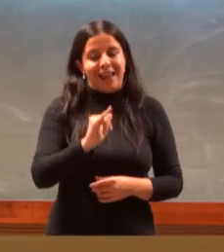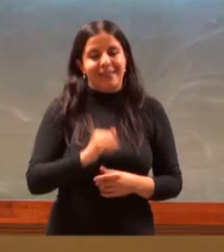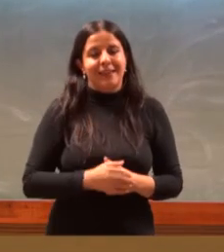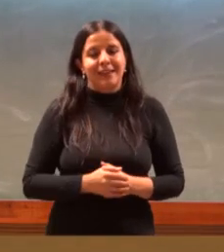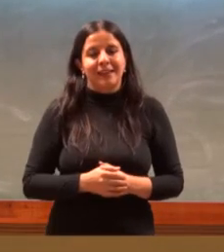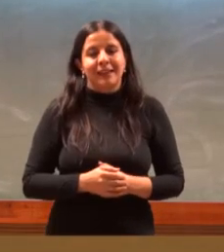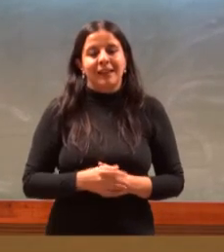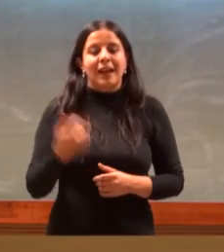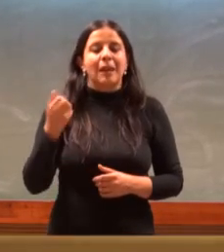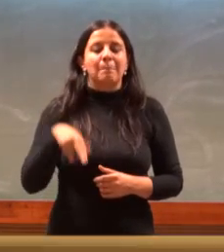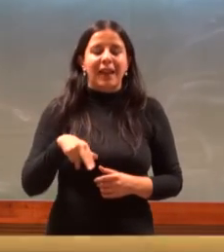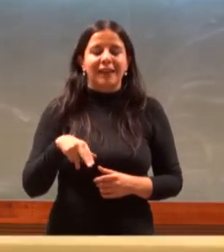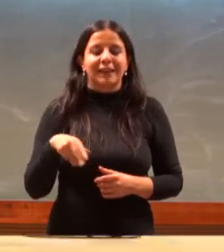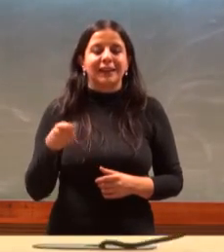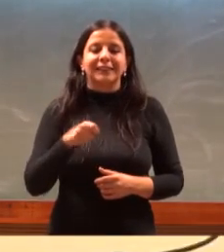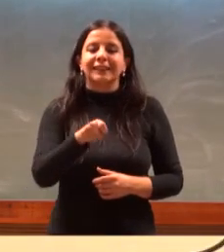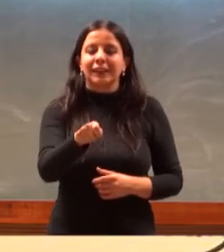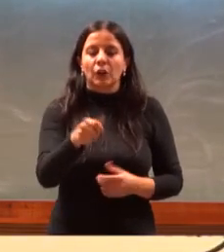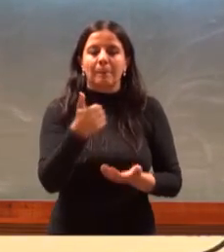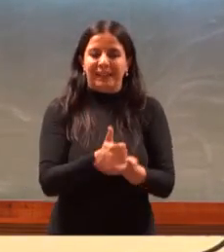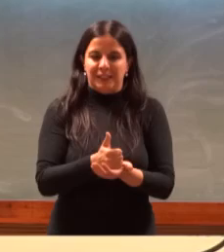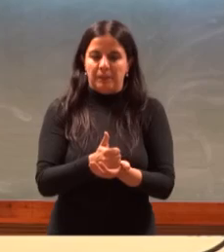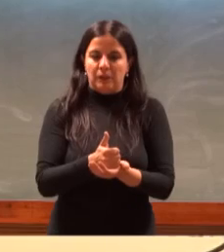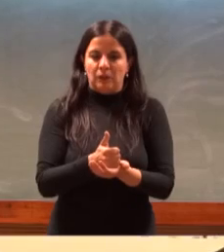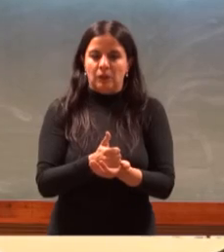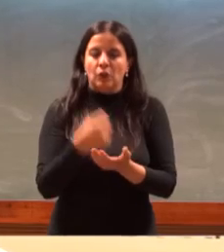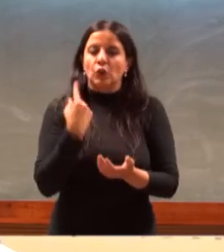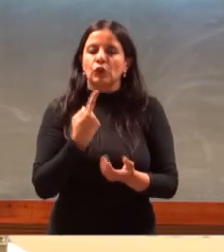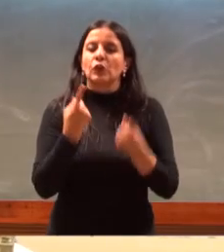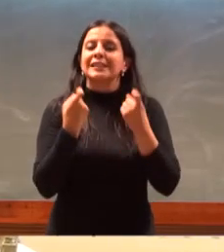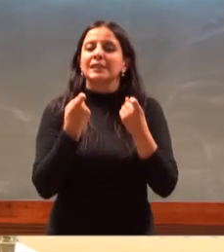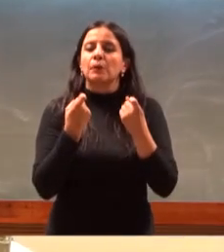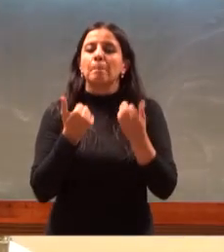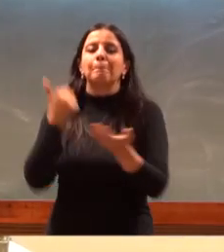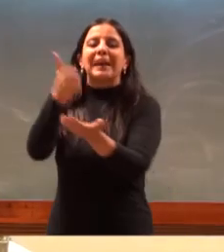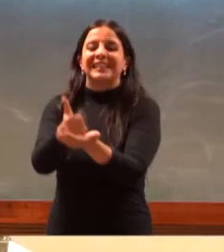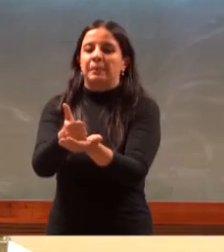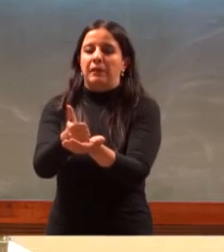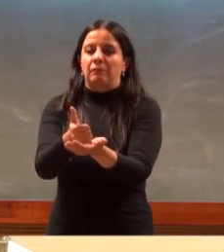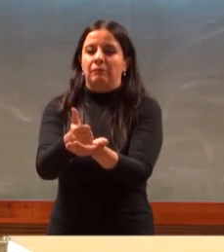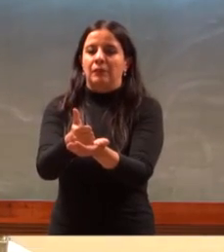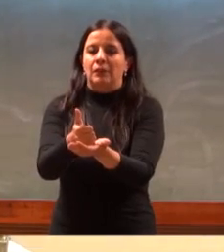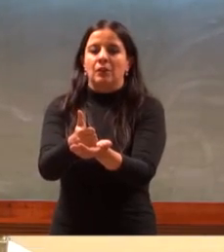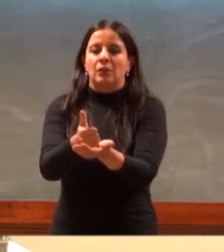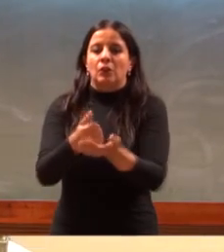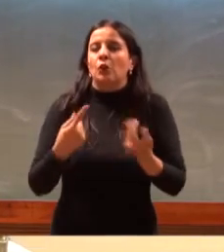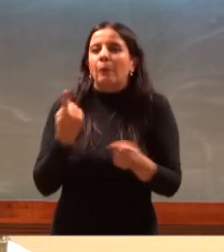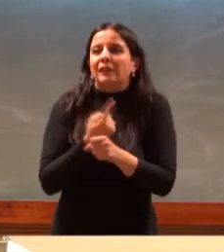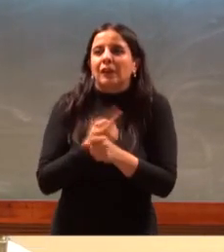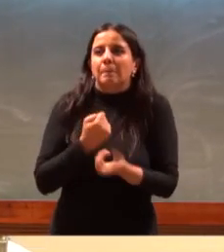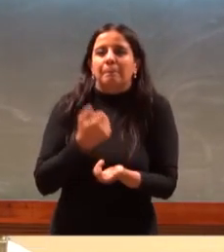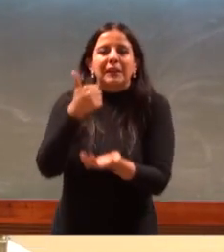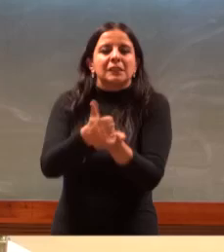estratégico participativo es una cosa en la cual tenemos justamente necesitamos mayor participación no alcanza con que dos conciliar estén ahí